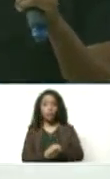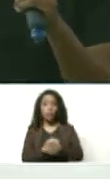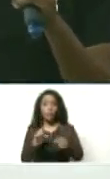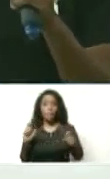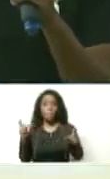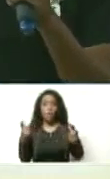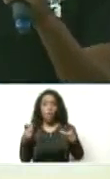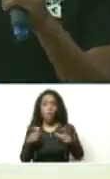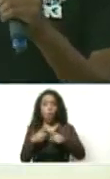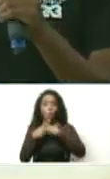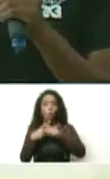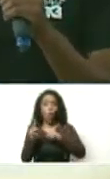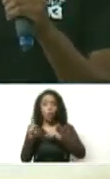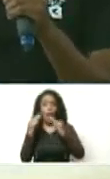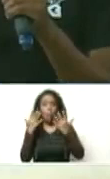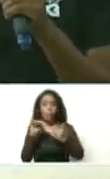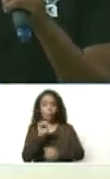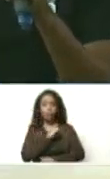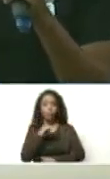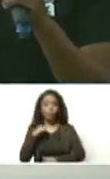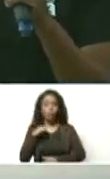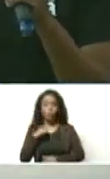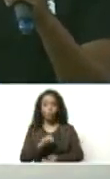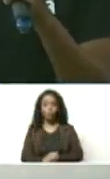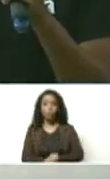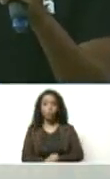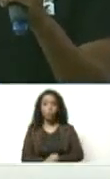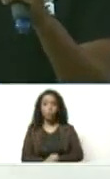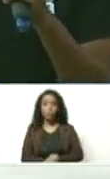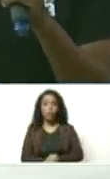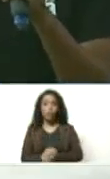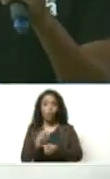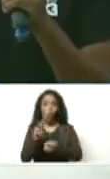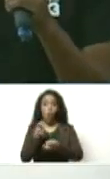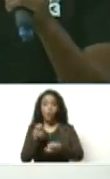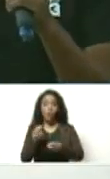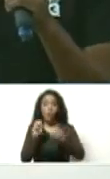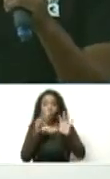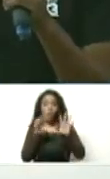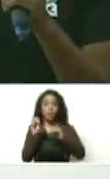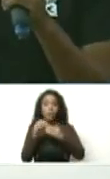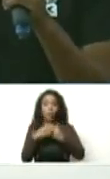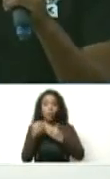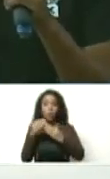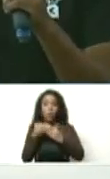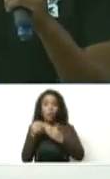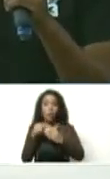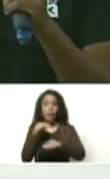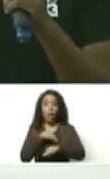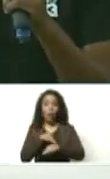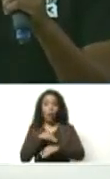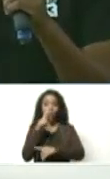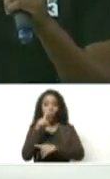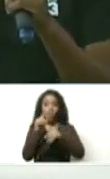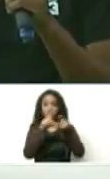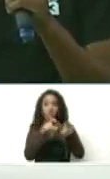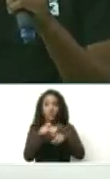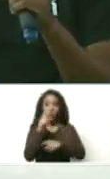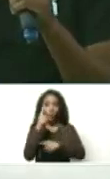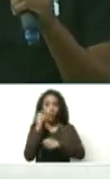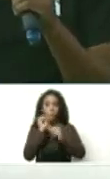deteriorando. Otras están en manos privadas y nos quieren cobrar $80 la hora de un rastreo de una